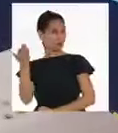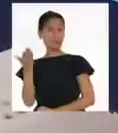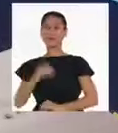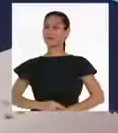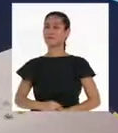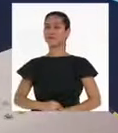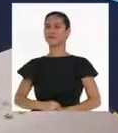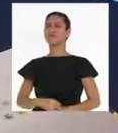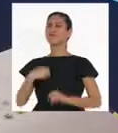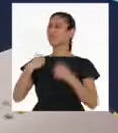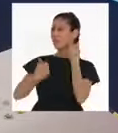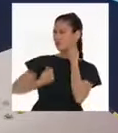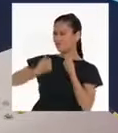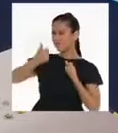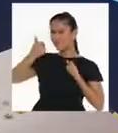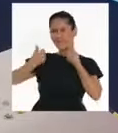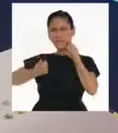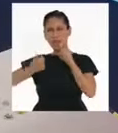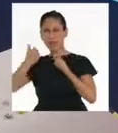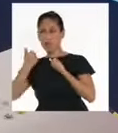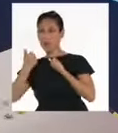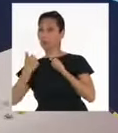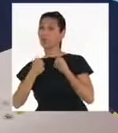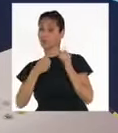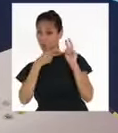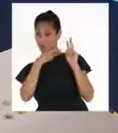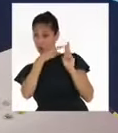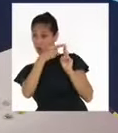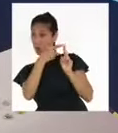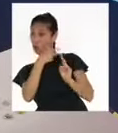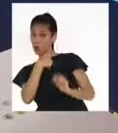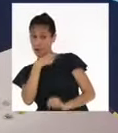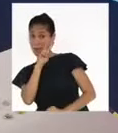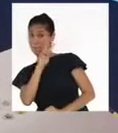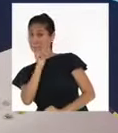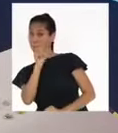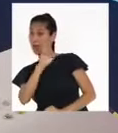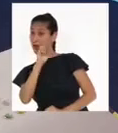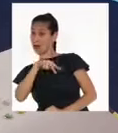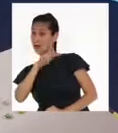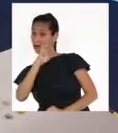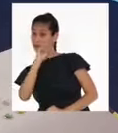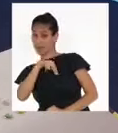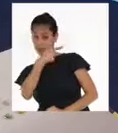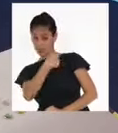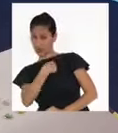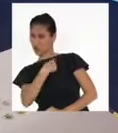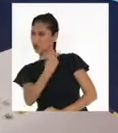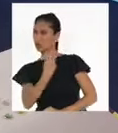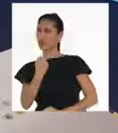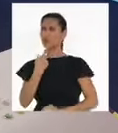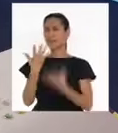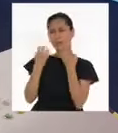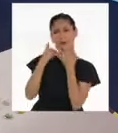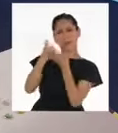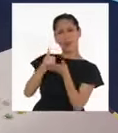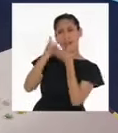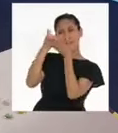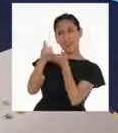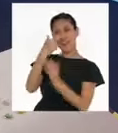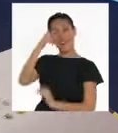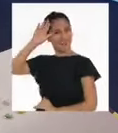Tenemos una duda. Valentín y yo estamos tratando de ayudar a un niño llamado Andrés que nos ha contado